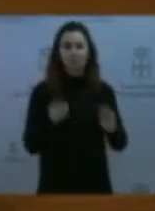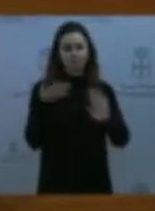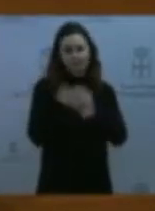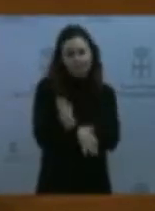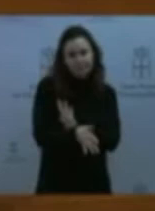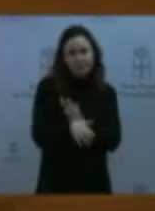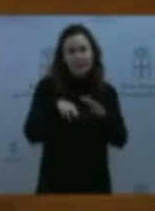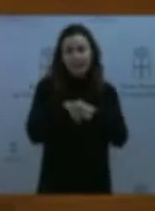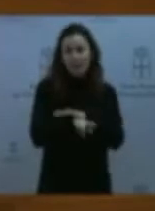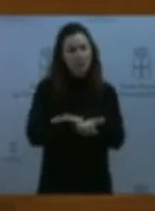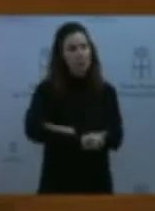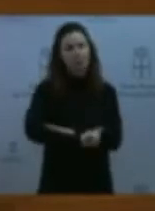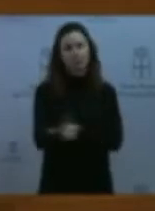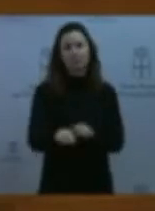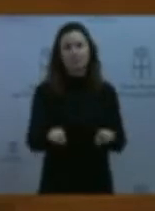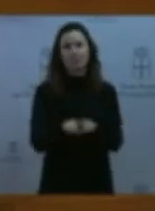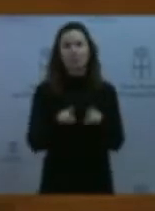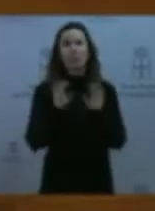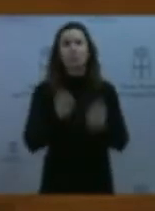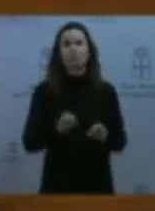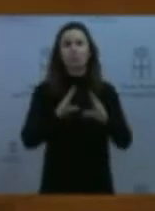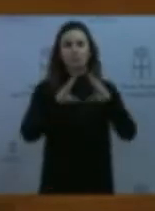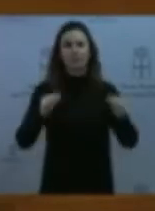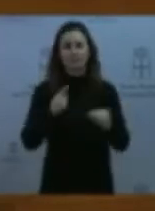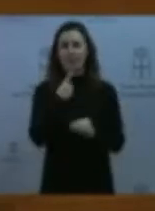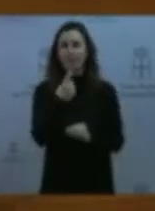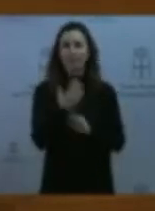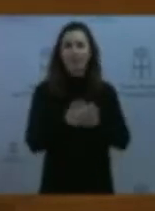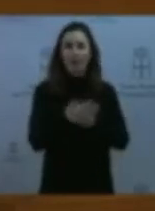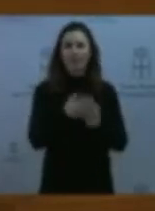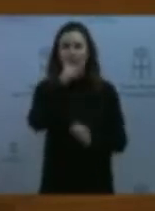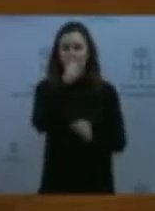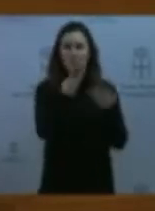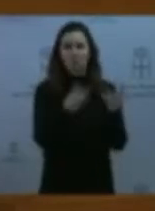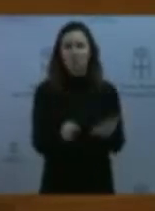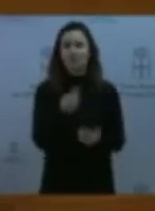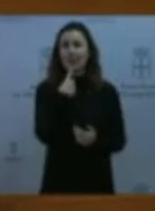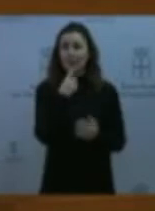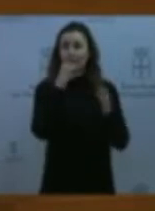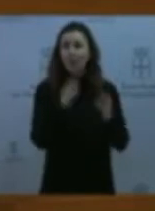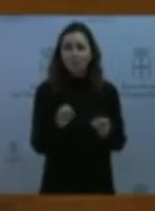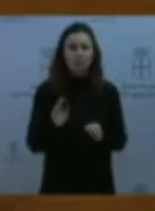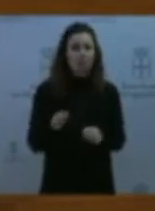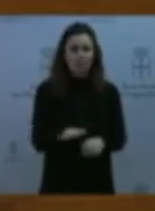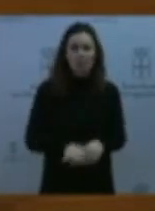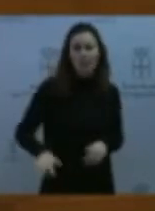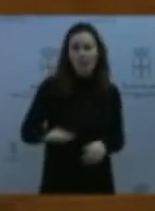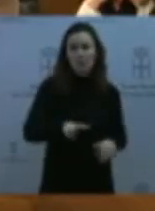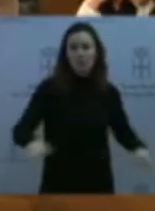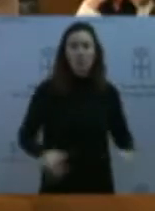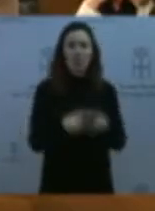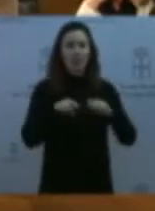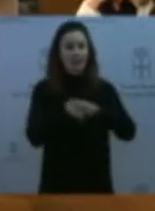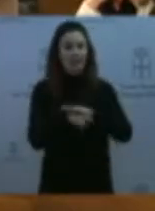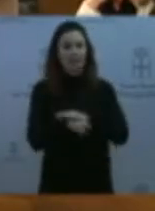González Bernaldez, ya en los años 80. Gana campo social y gestionar de forma sostenible su